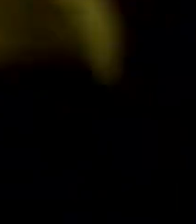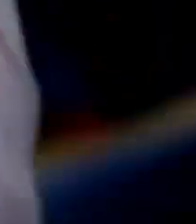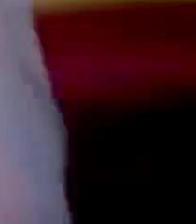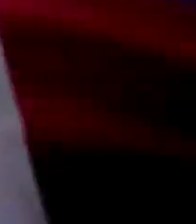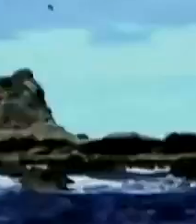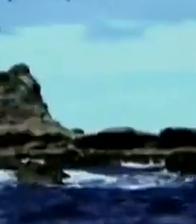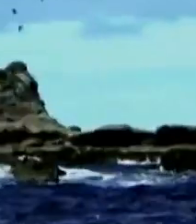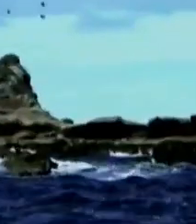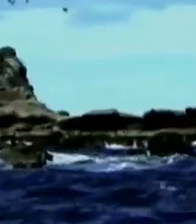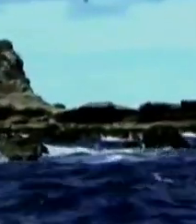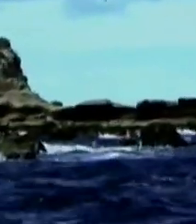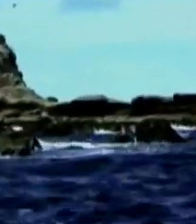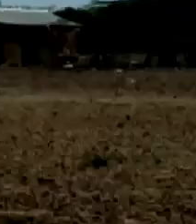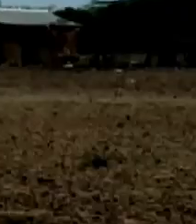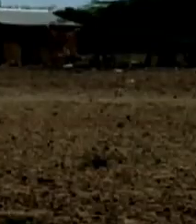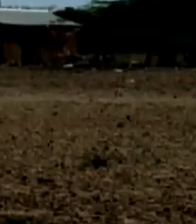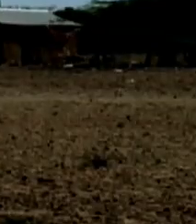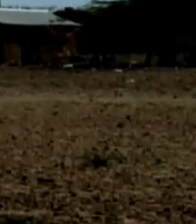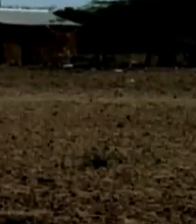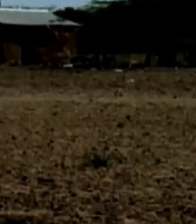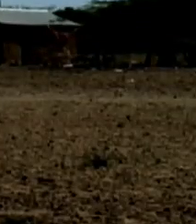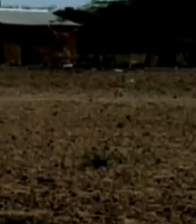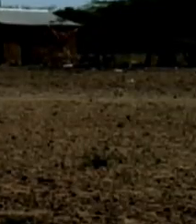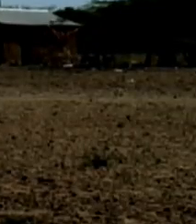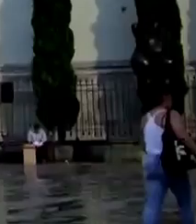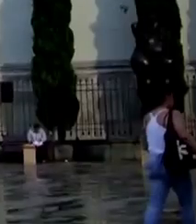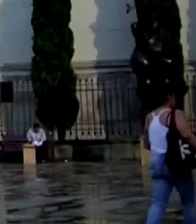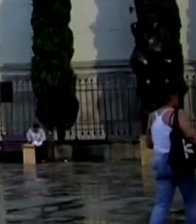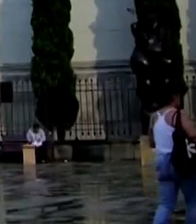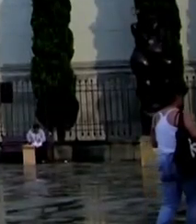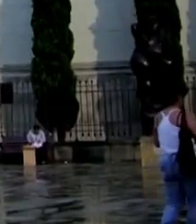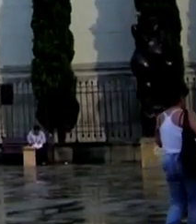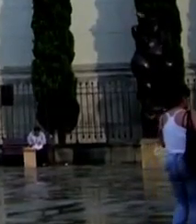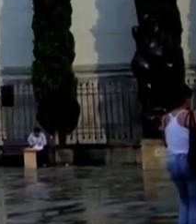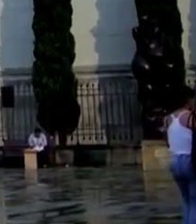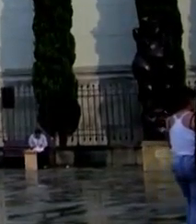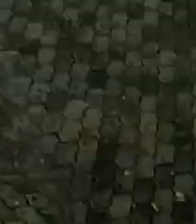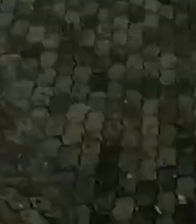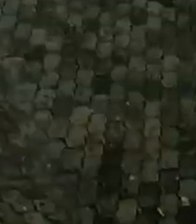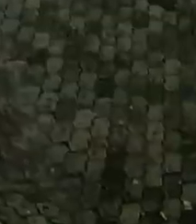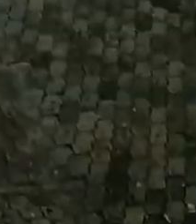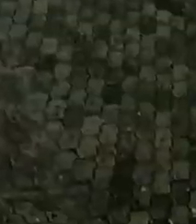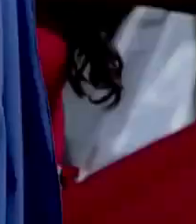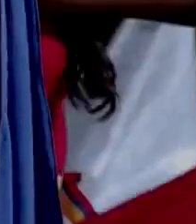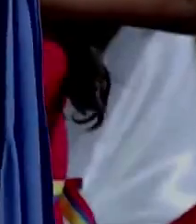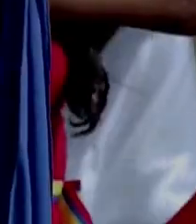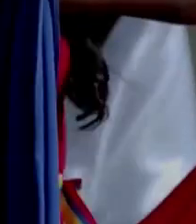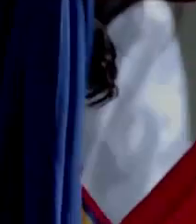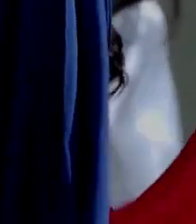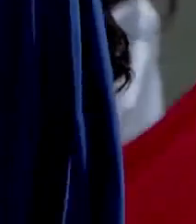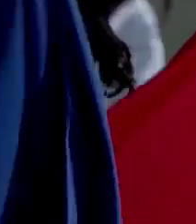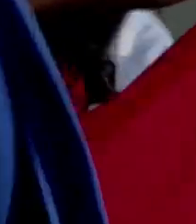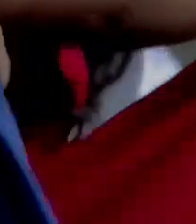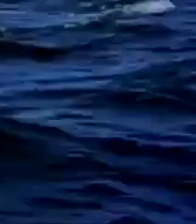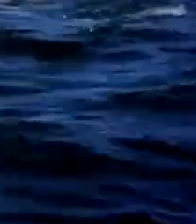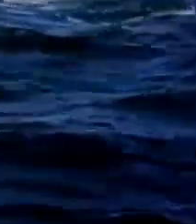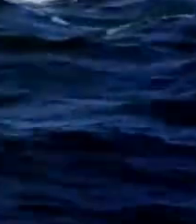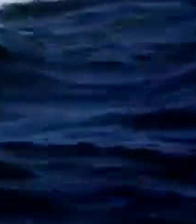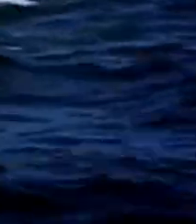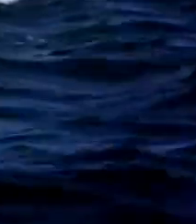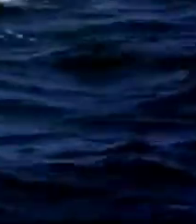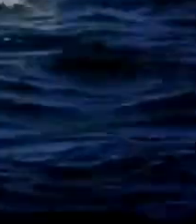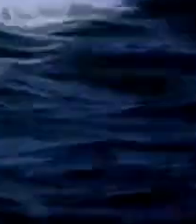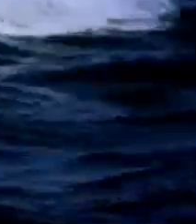oo Gloria infal oo júbilo inmortal